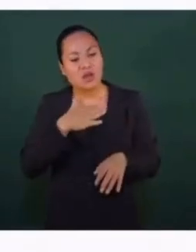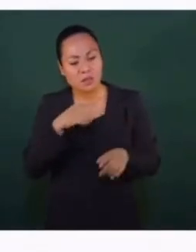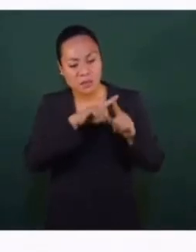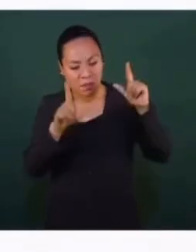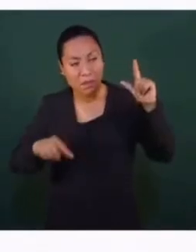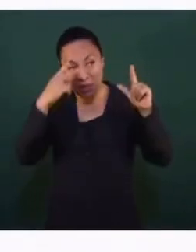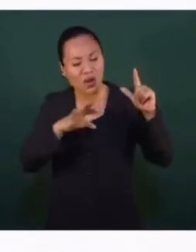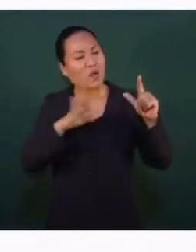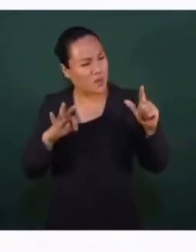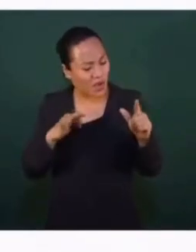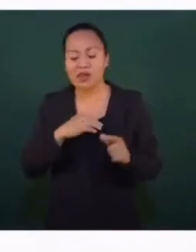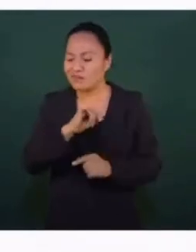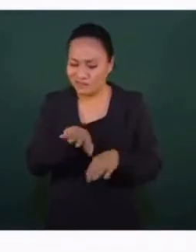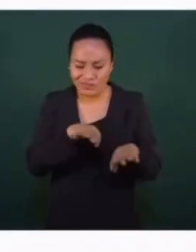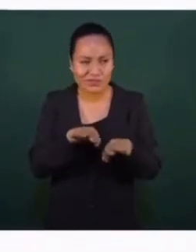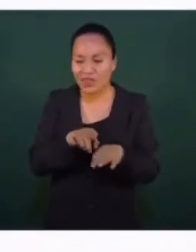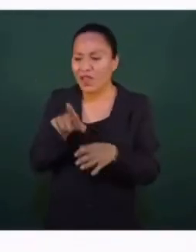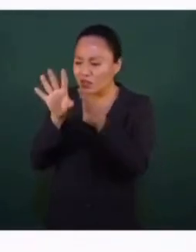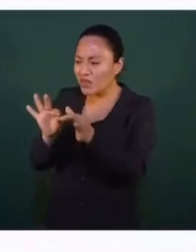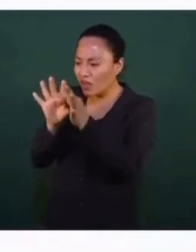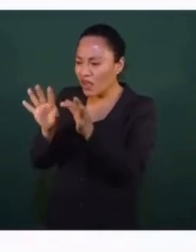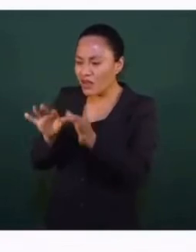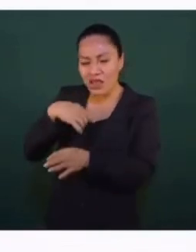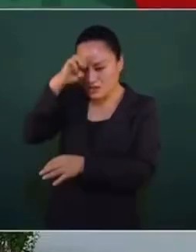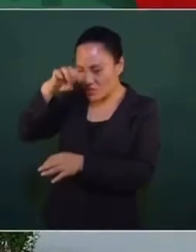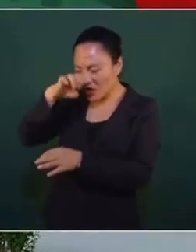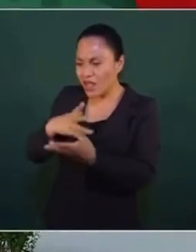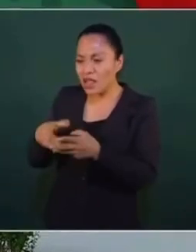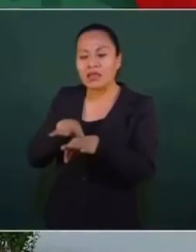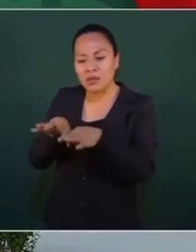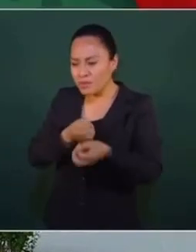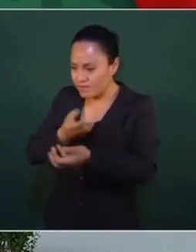dispuestos a colaborar con asesoría, experiencia y trabajo.